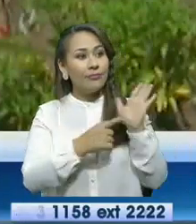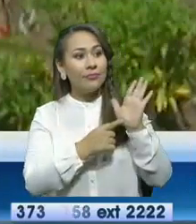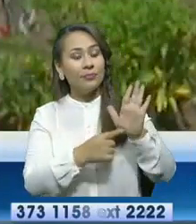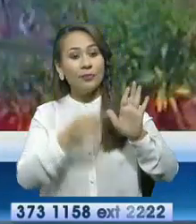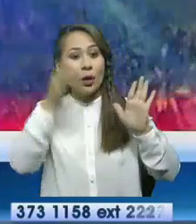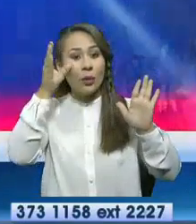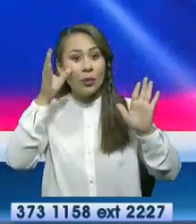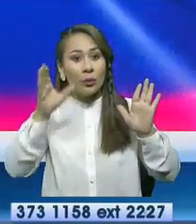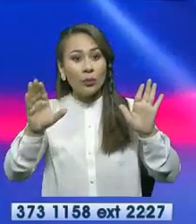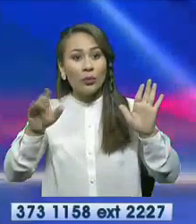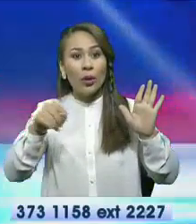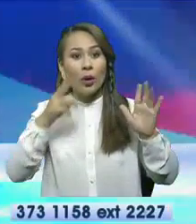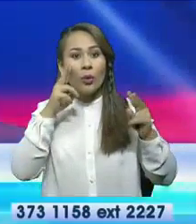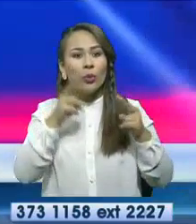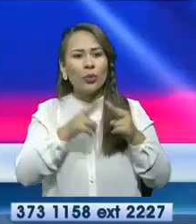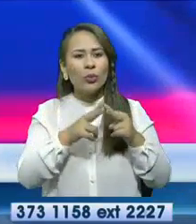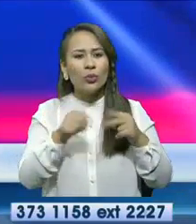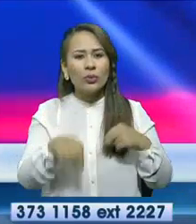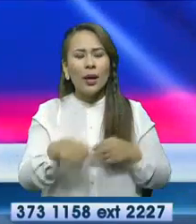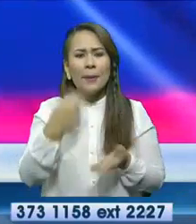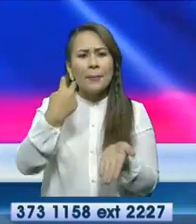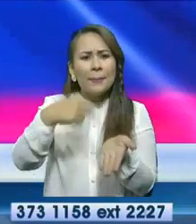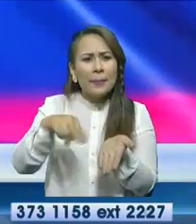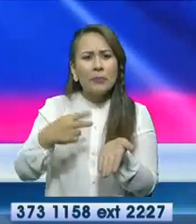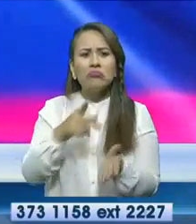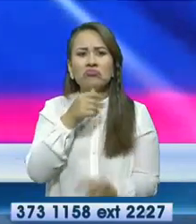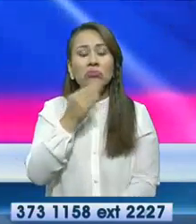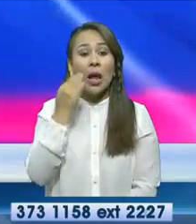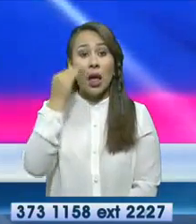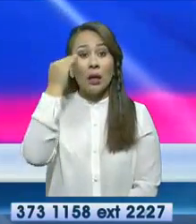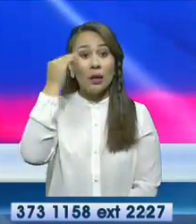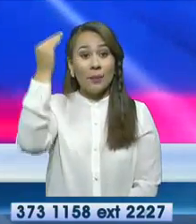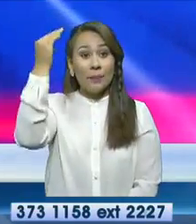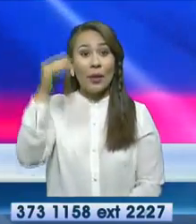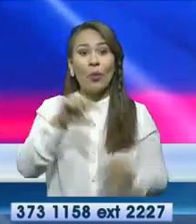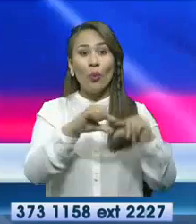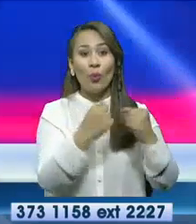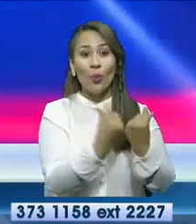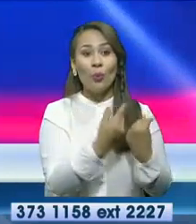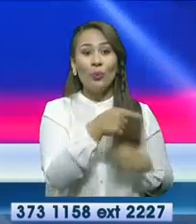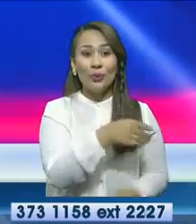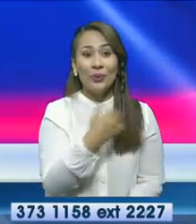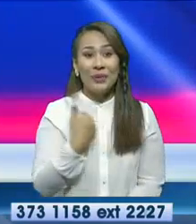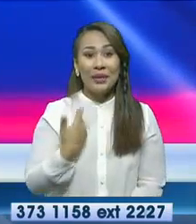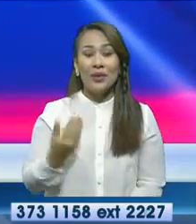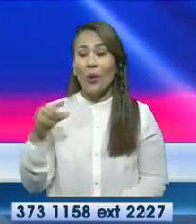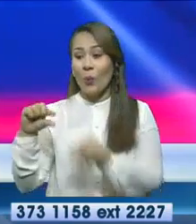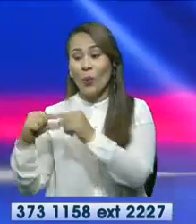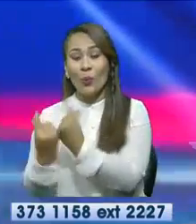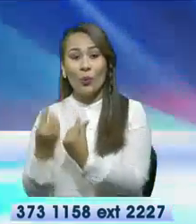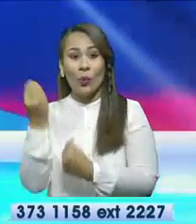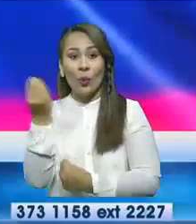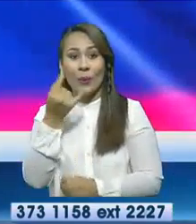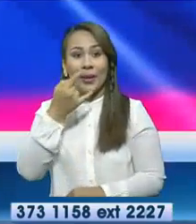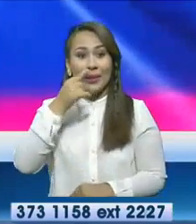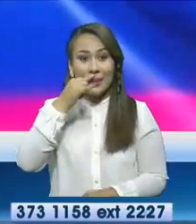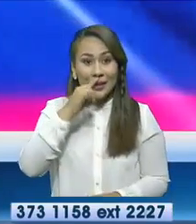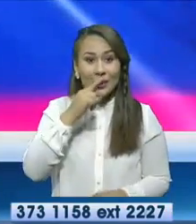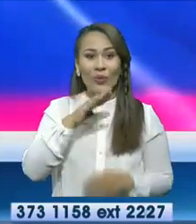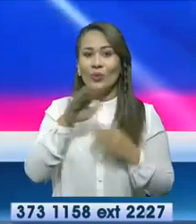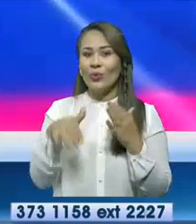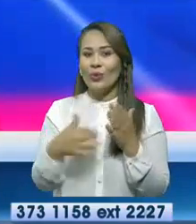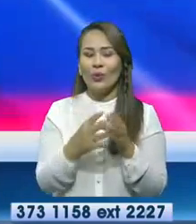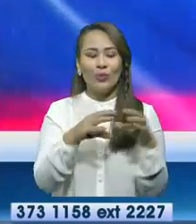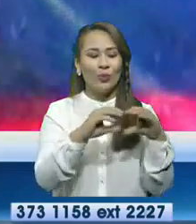porque aquí hay grupos de danzas, algunos de los adultos mayores, inclusive, que se les tiene activos, grupo de jóvenes, de niños, de todo. Entonces